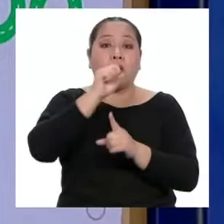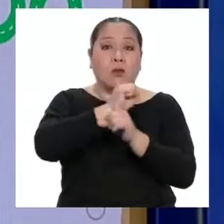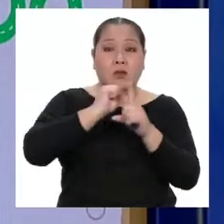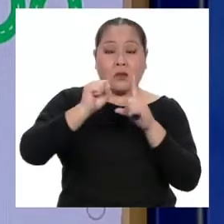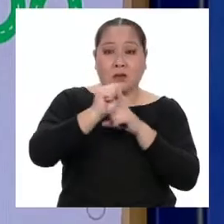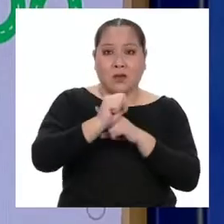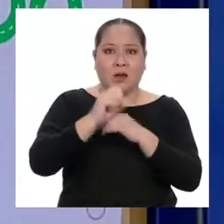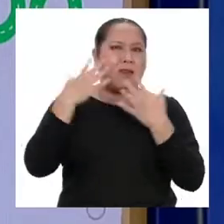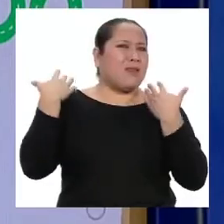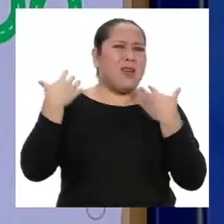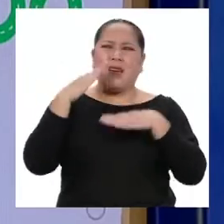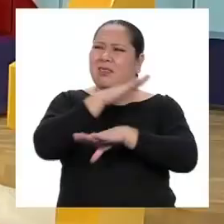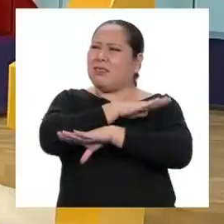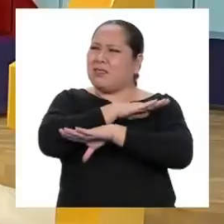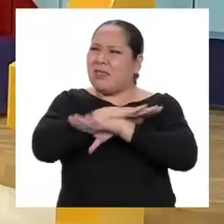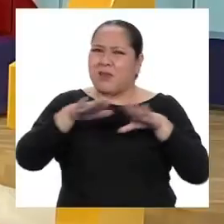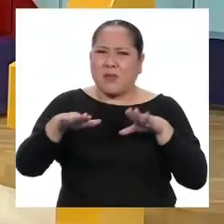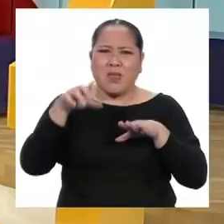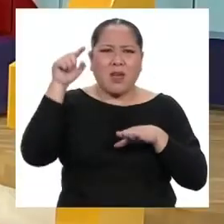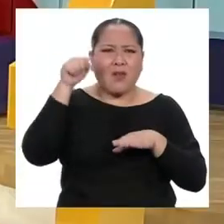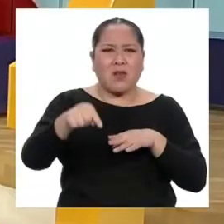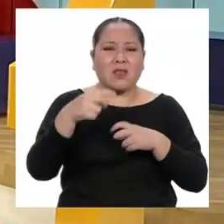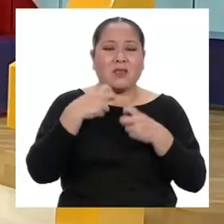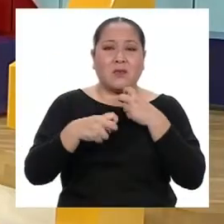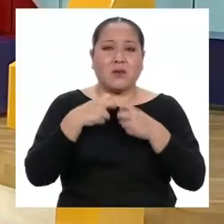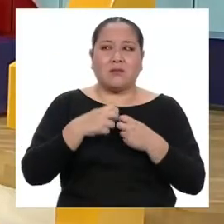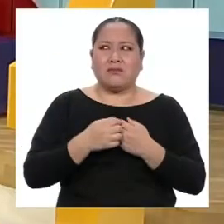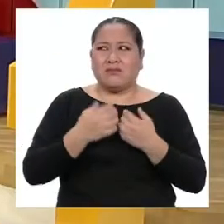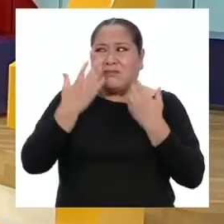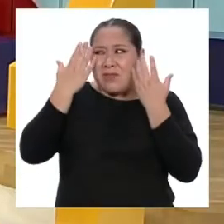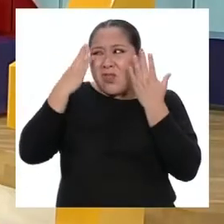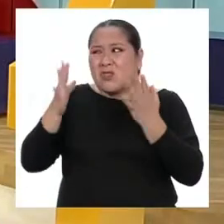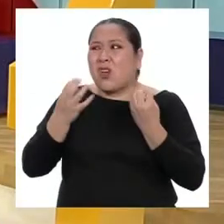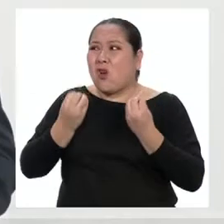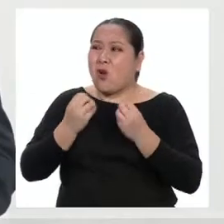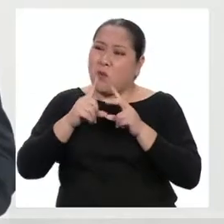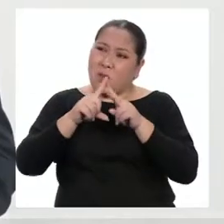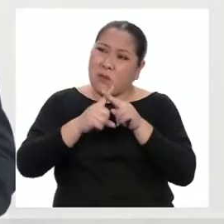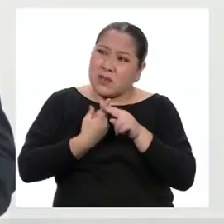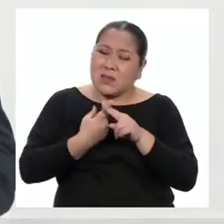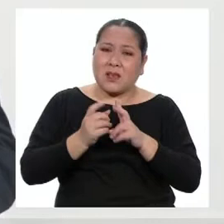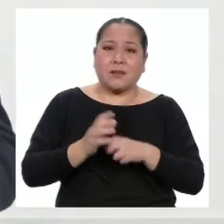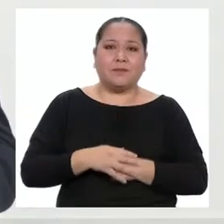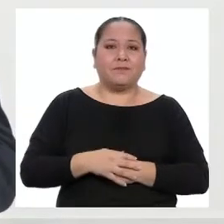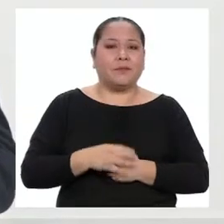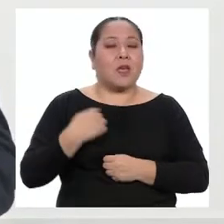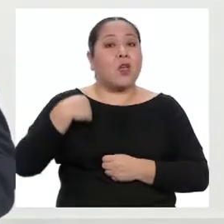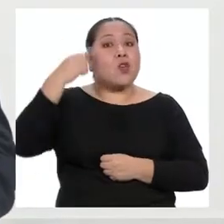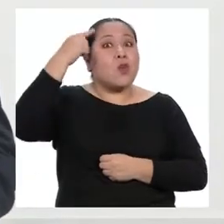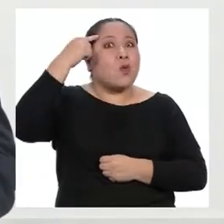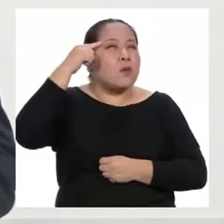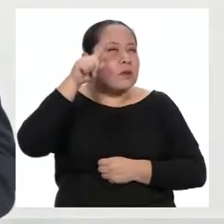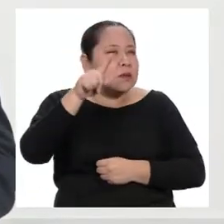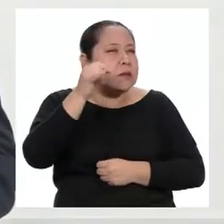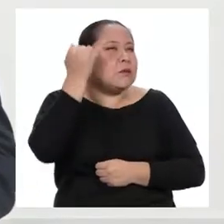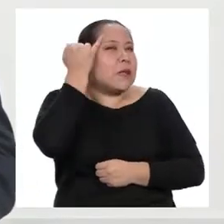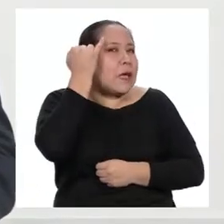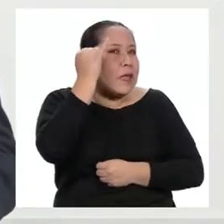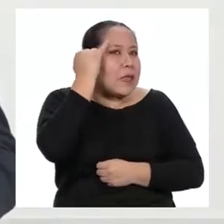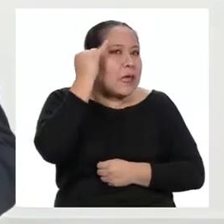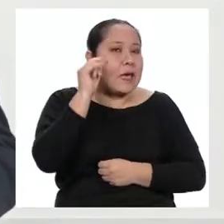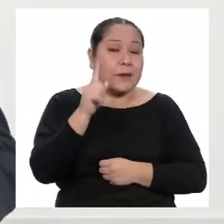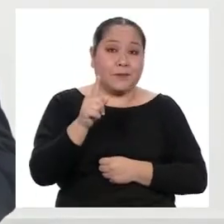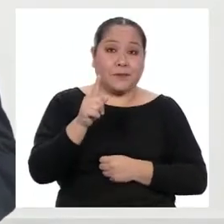terminar con este problema. Pero no sé por dónde comenzar. Creo que tengo una idea, en la